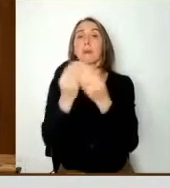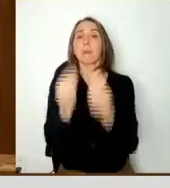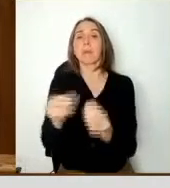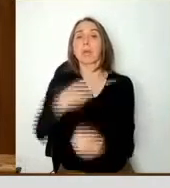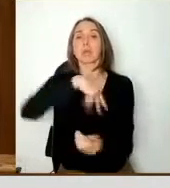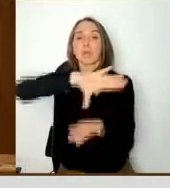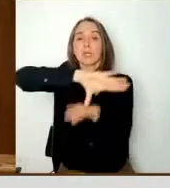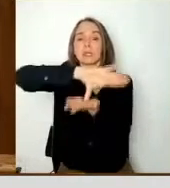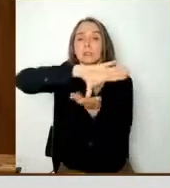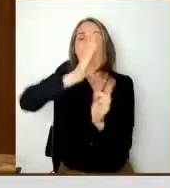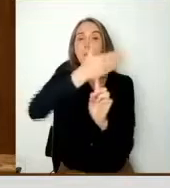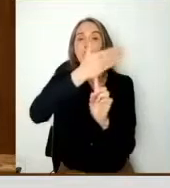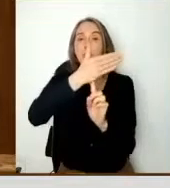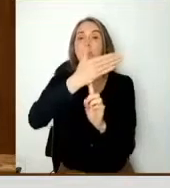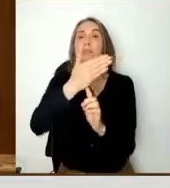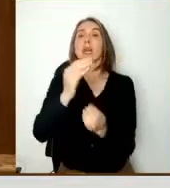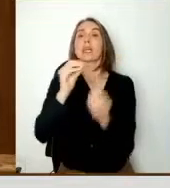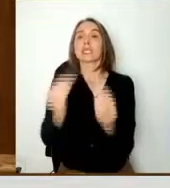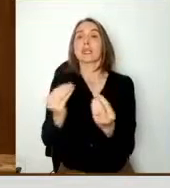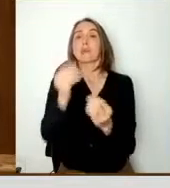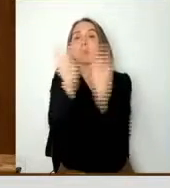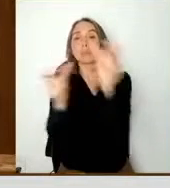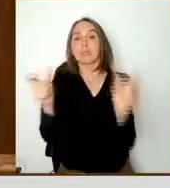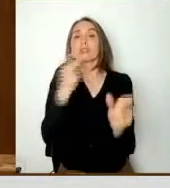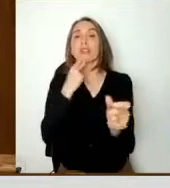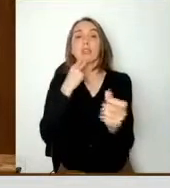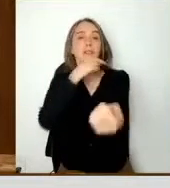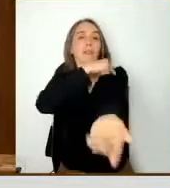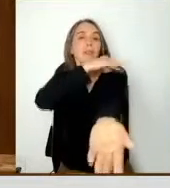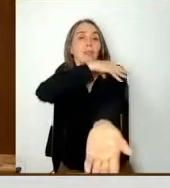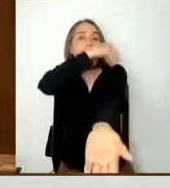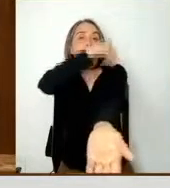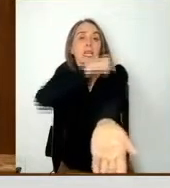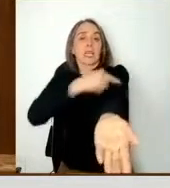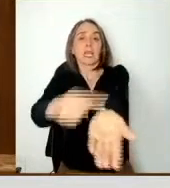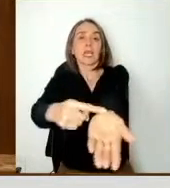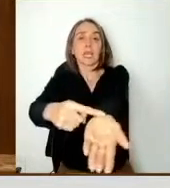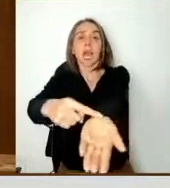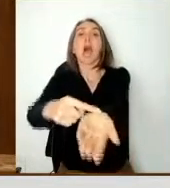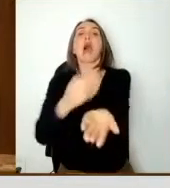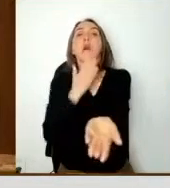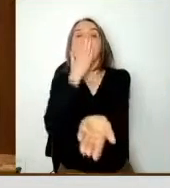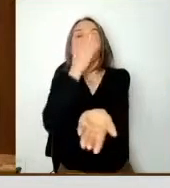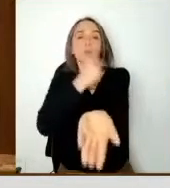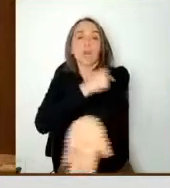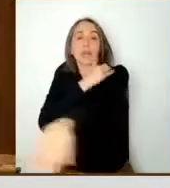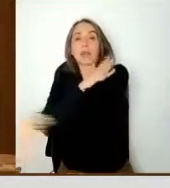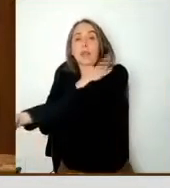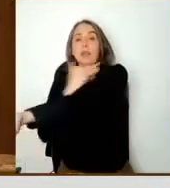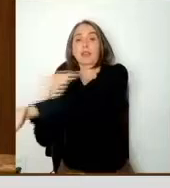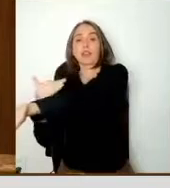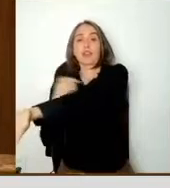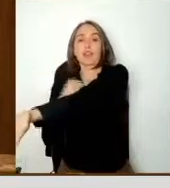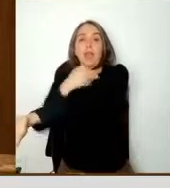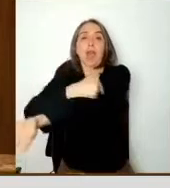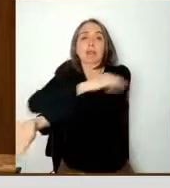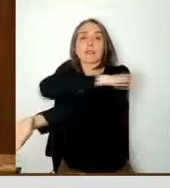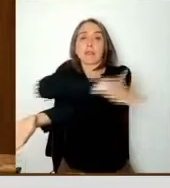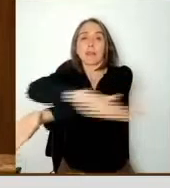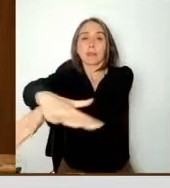el bienestar de su gente de Arica a Punta Arenas, de mar a cordillera. Chile